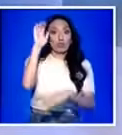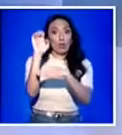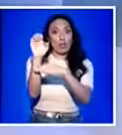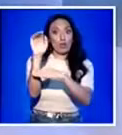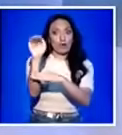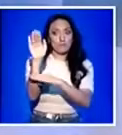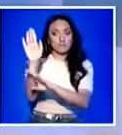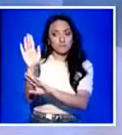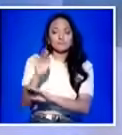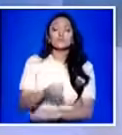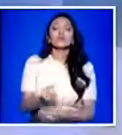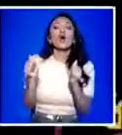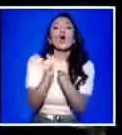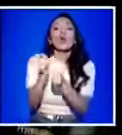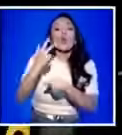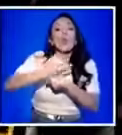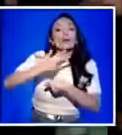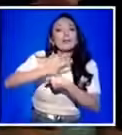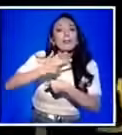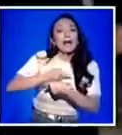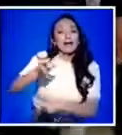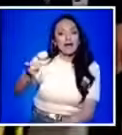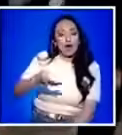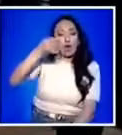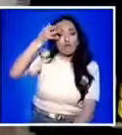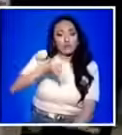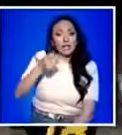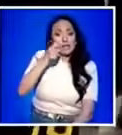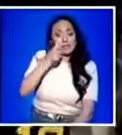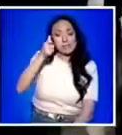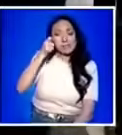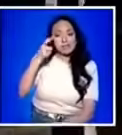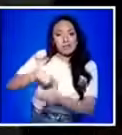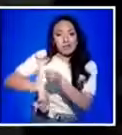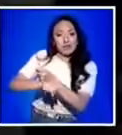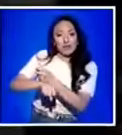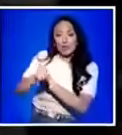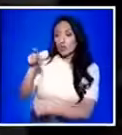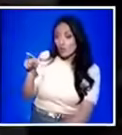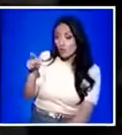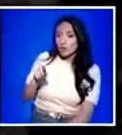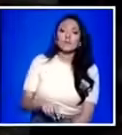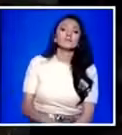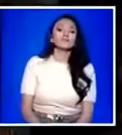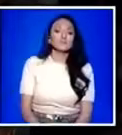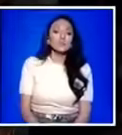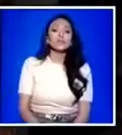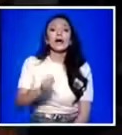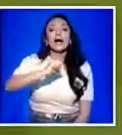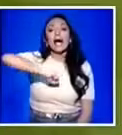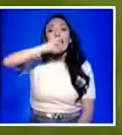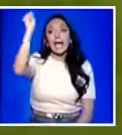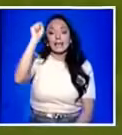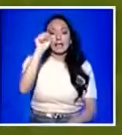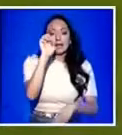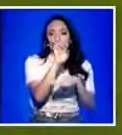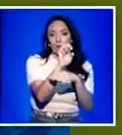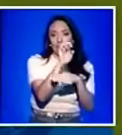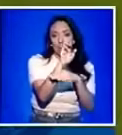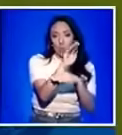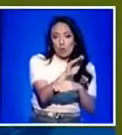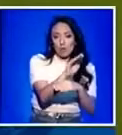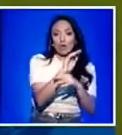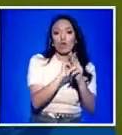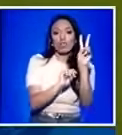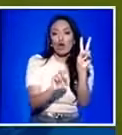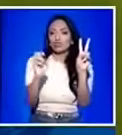desempeño jugando ante Guatemala en el primer partido oficial de esta temporada. La tricolor venció a los centroamericanos por